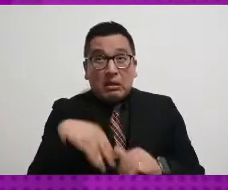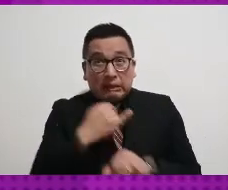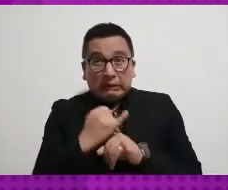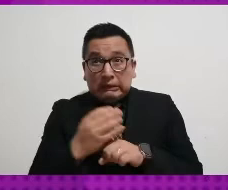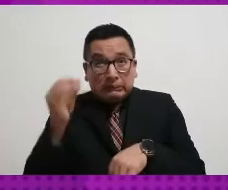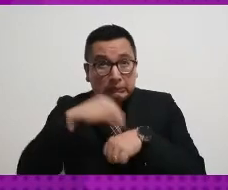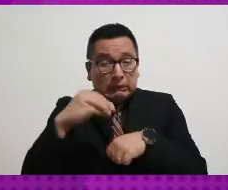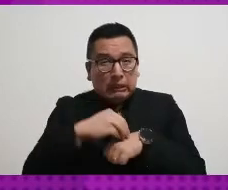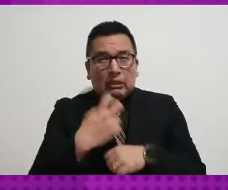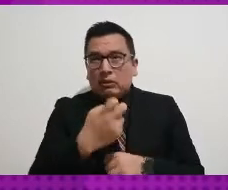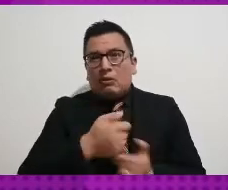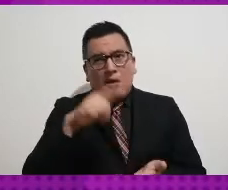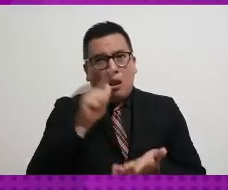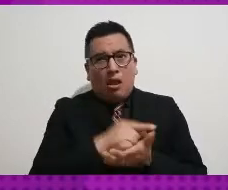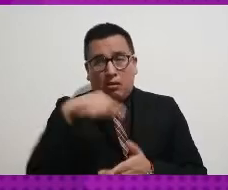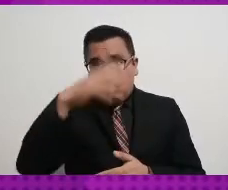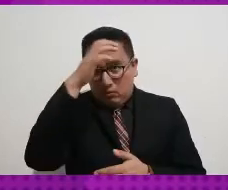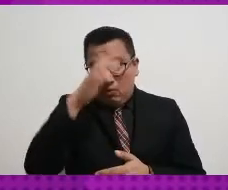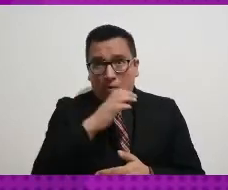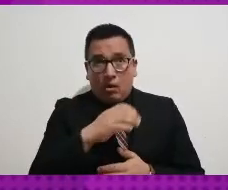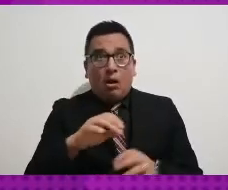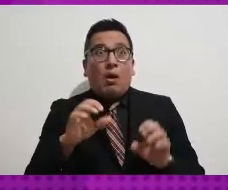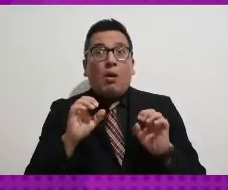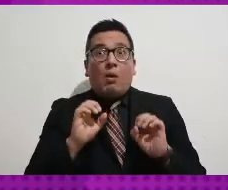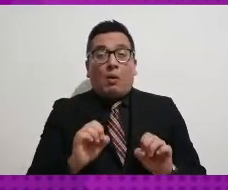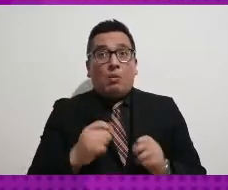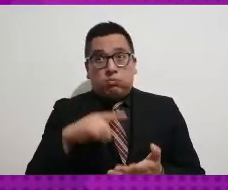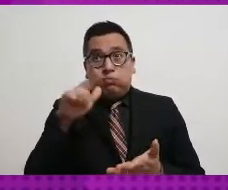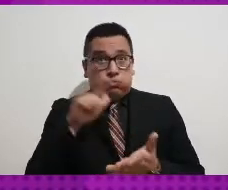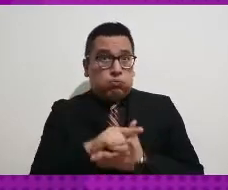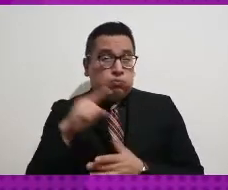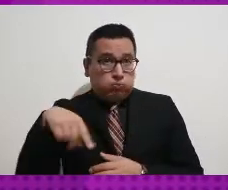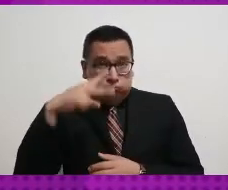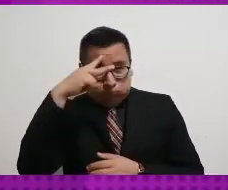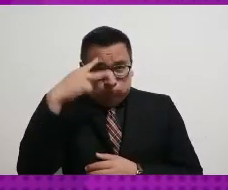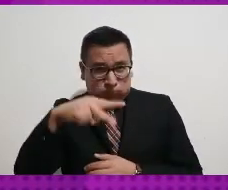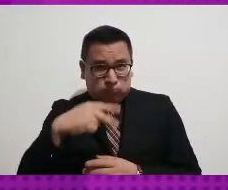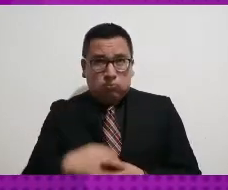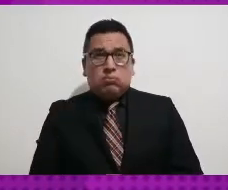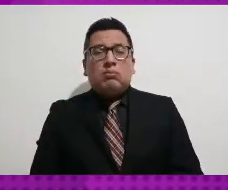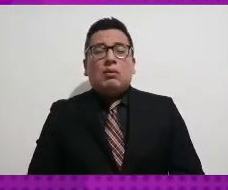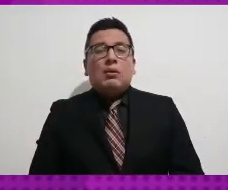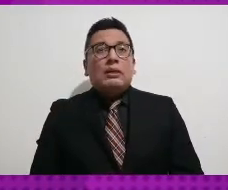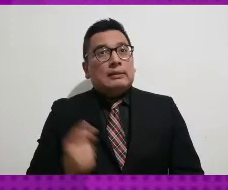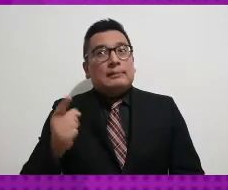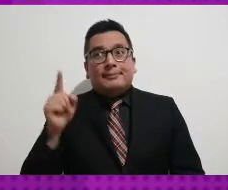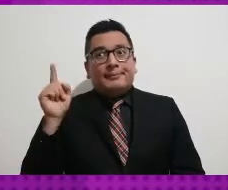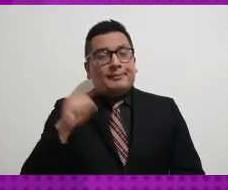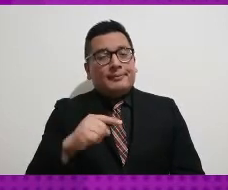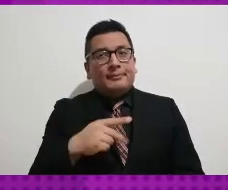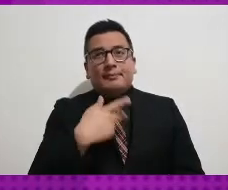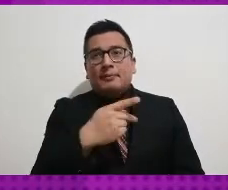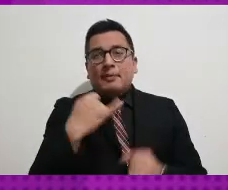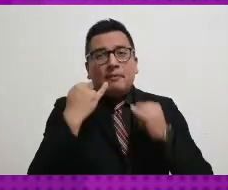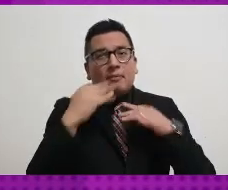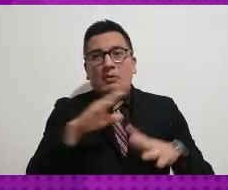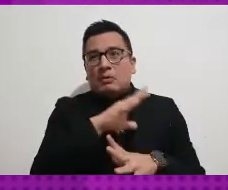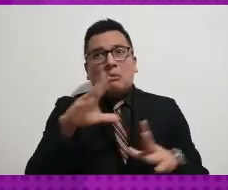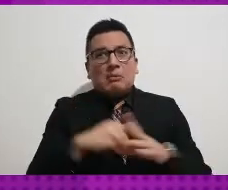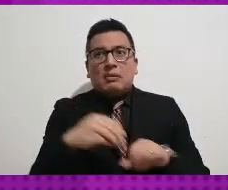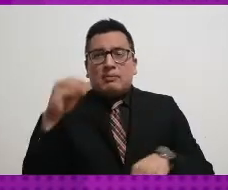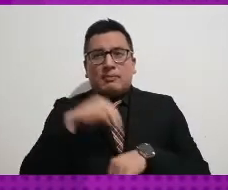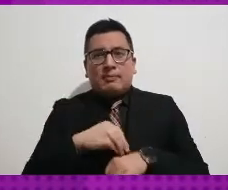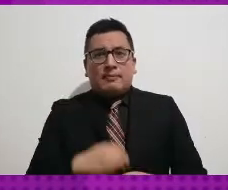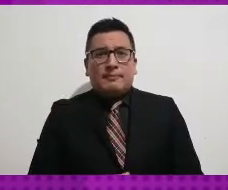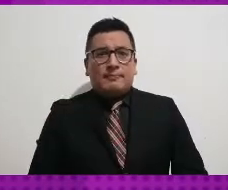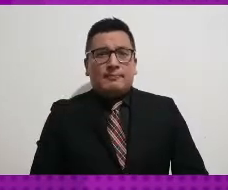que conforme a la ley del Estado y en todo caso conforme a la ley general a través de una gran plataforma nacional de transparencia deben hacerlo.